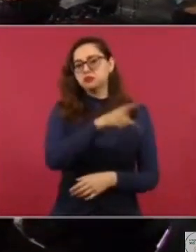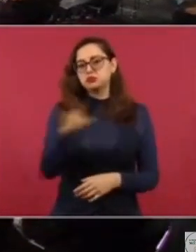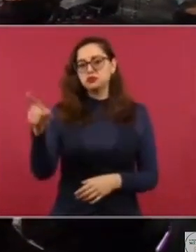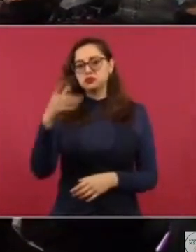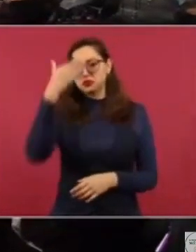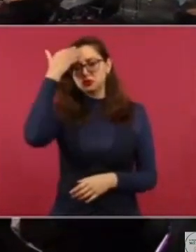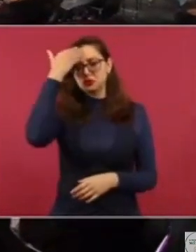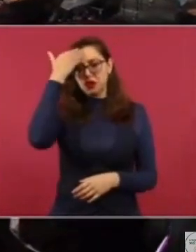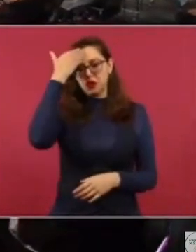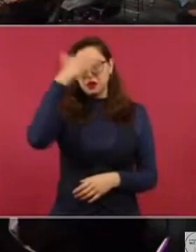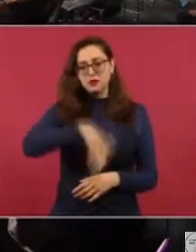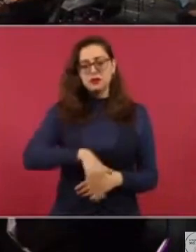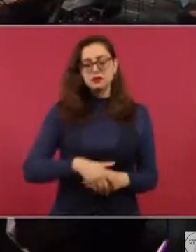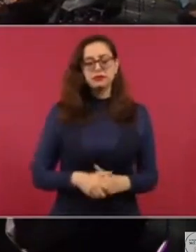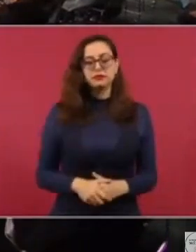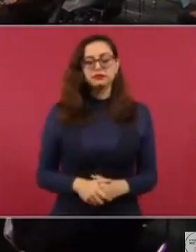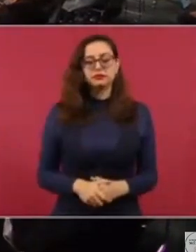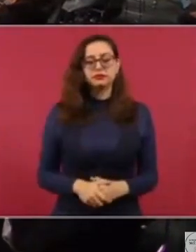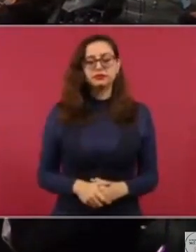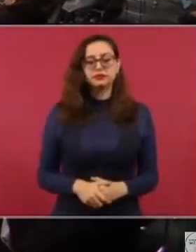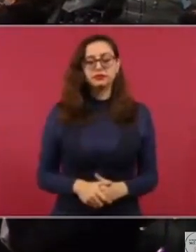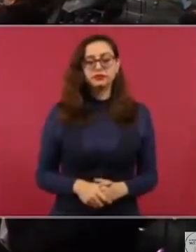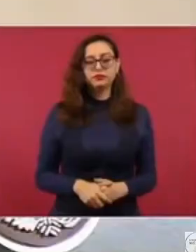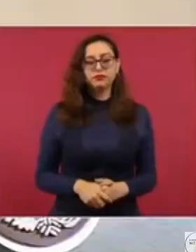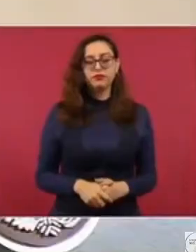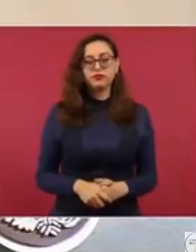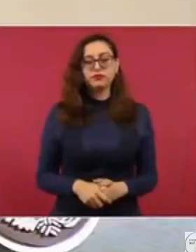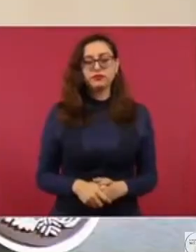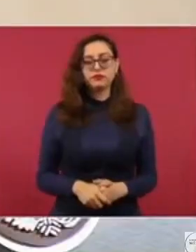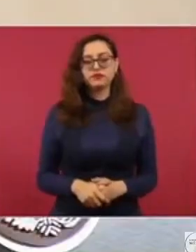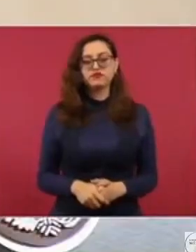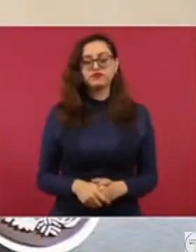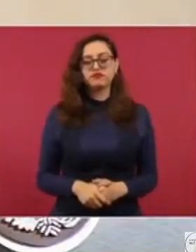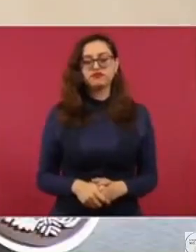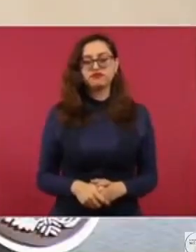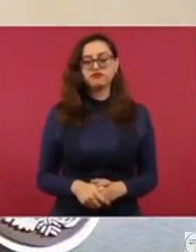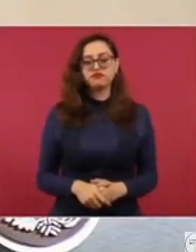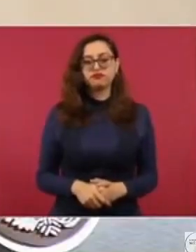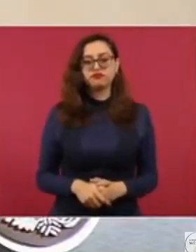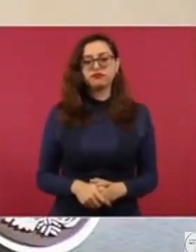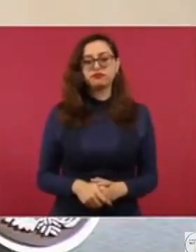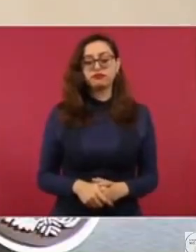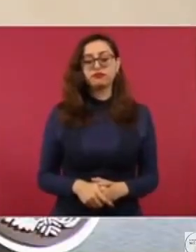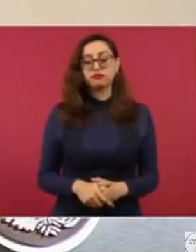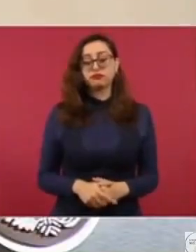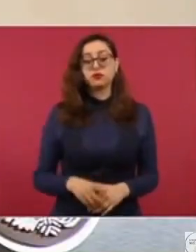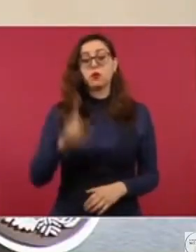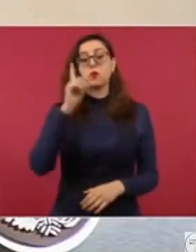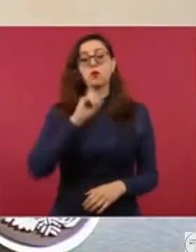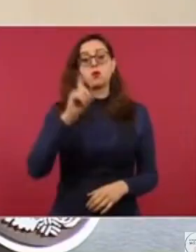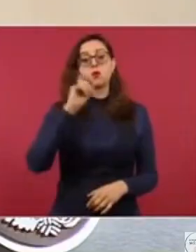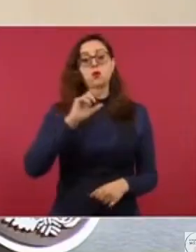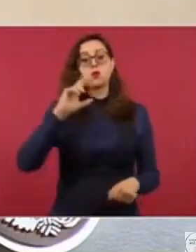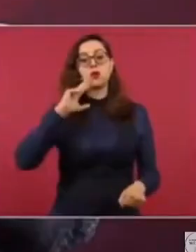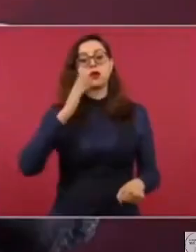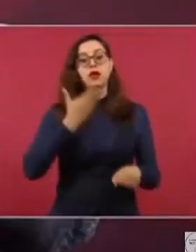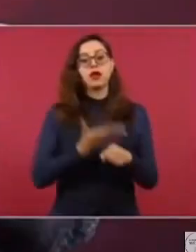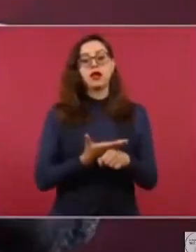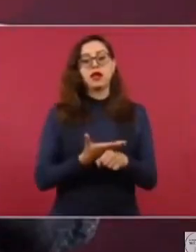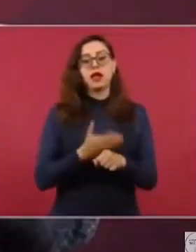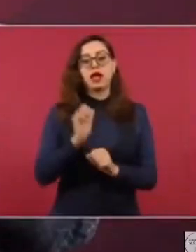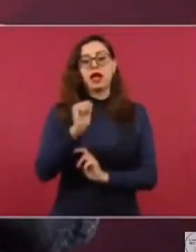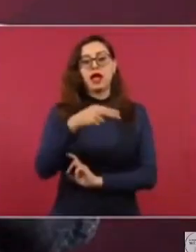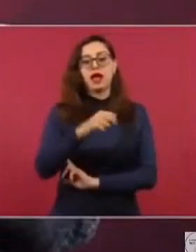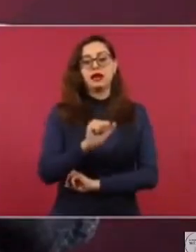Quiero felicitar muy particularmente a la encargada de medios audiovisuales, TVI, Ana